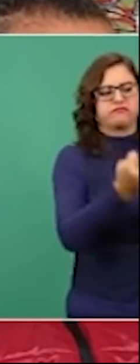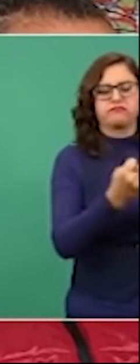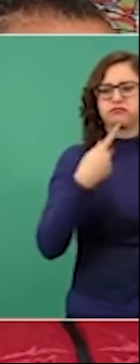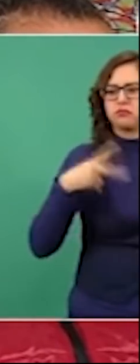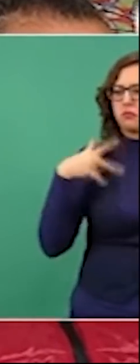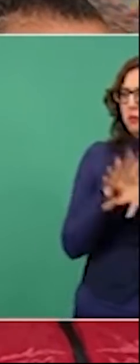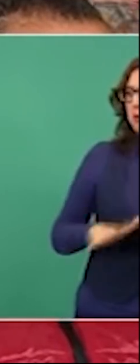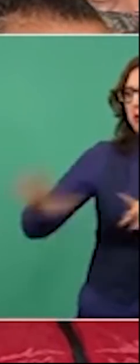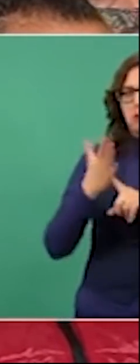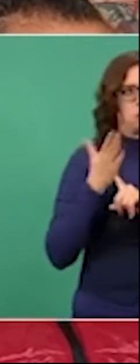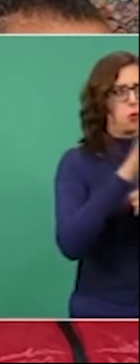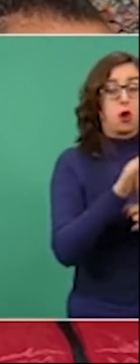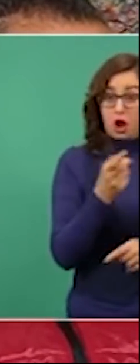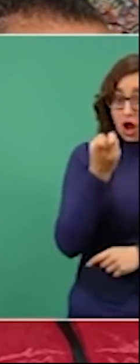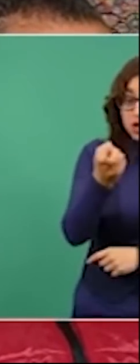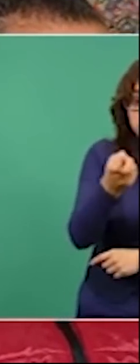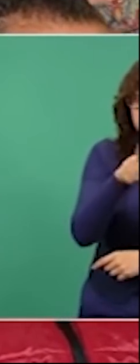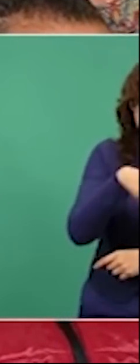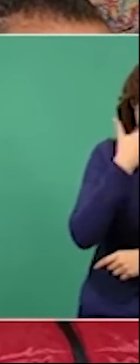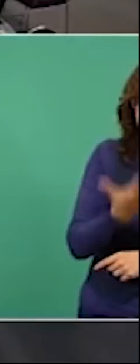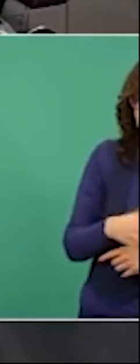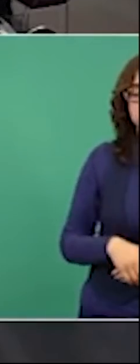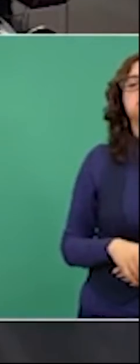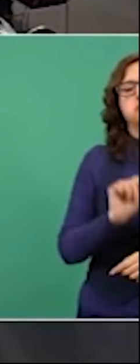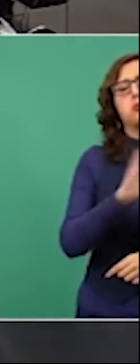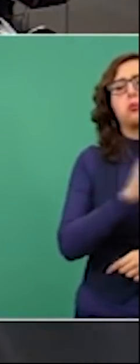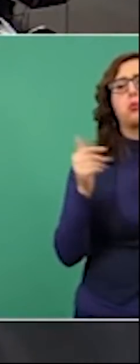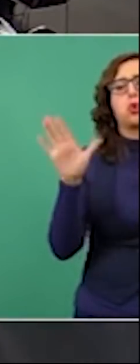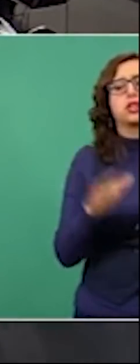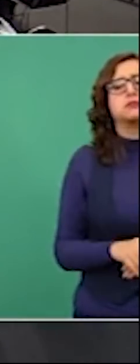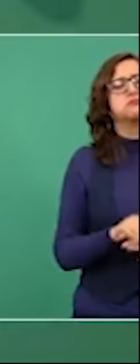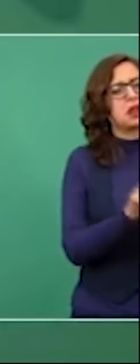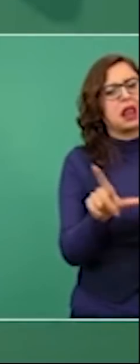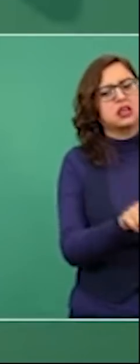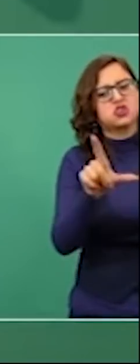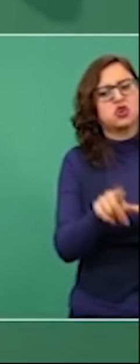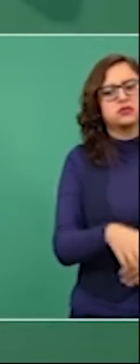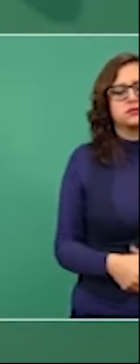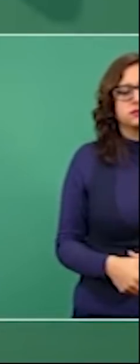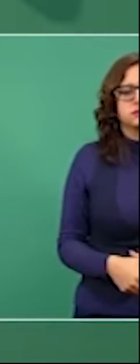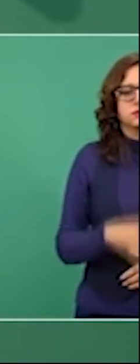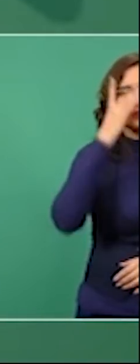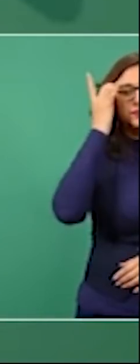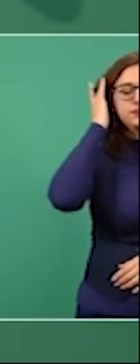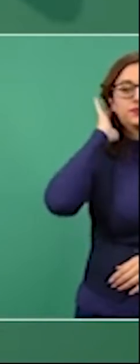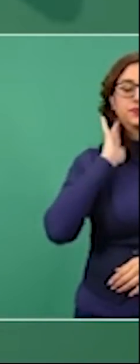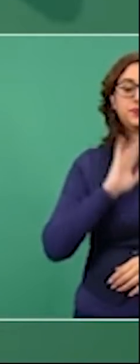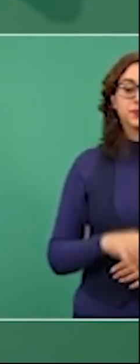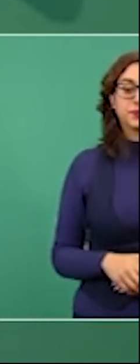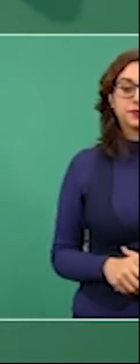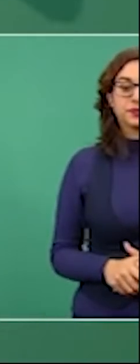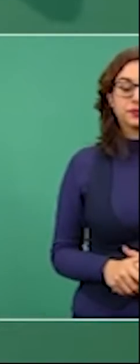ese mensaje. Sí, es lo que usted está diciendo. Sí, es una lección de democracia. Y